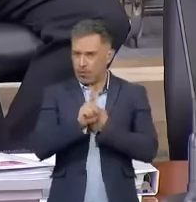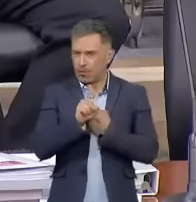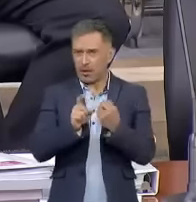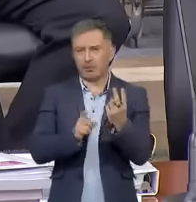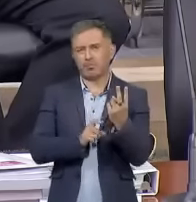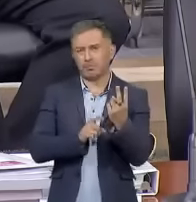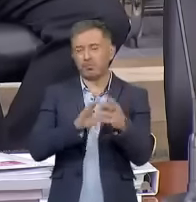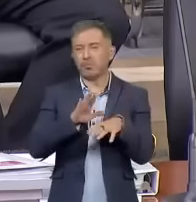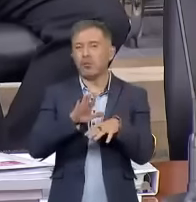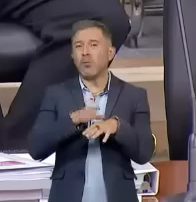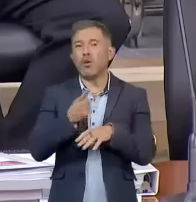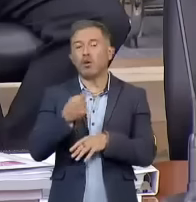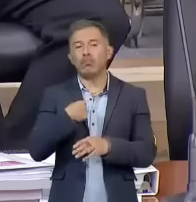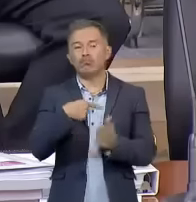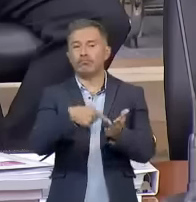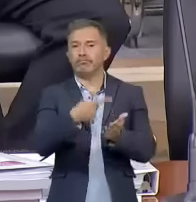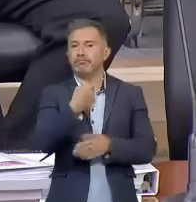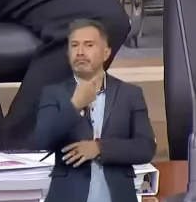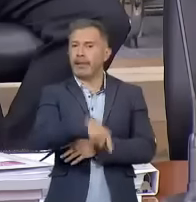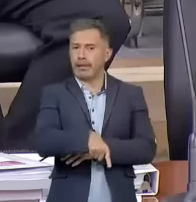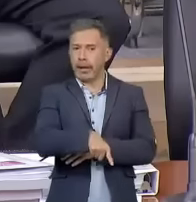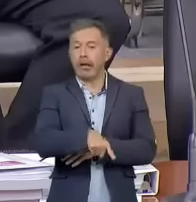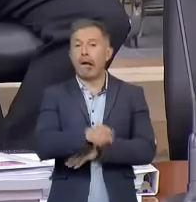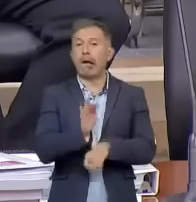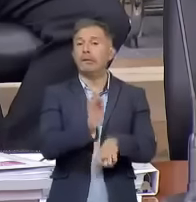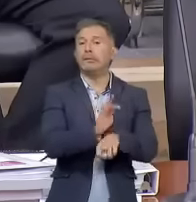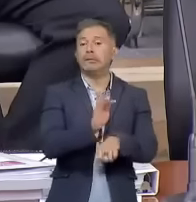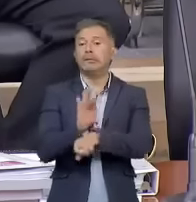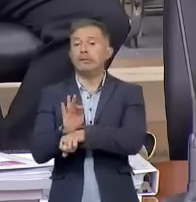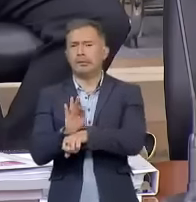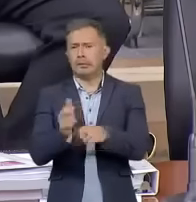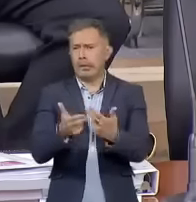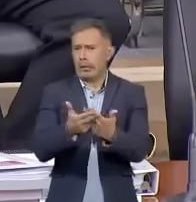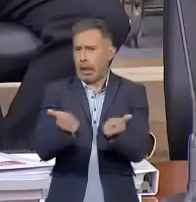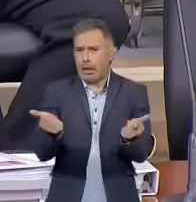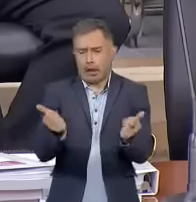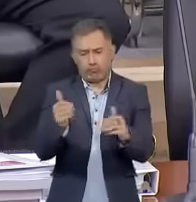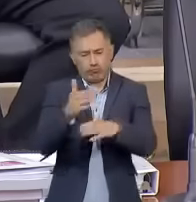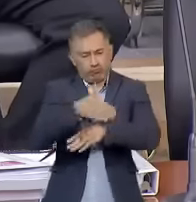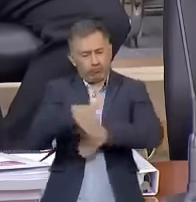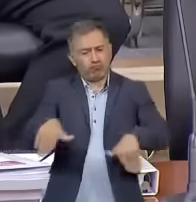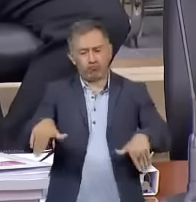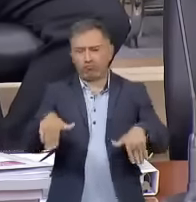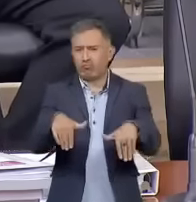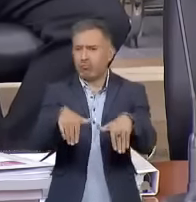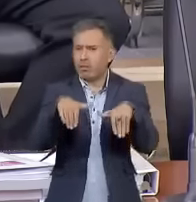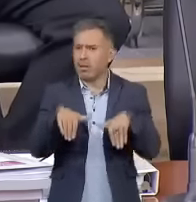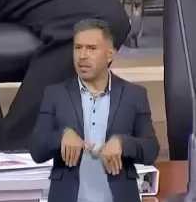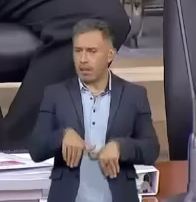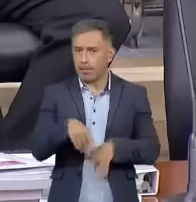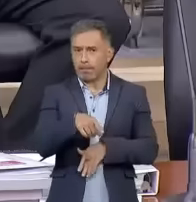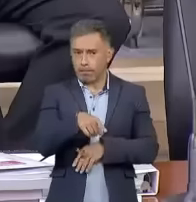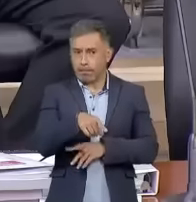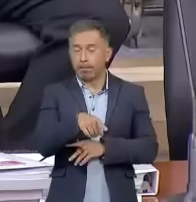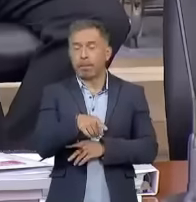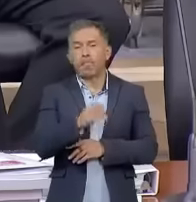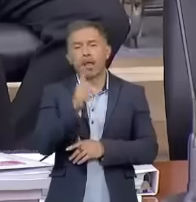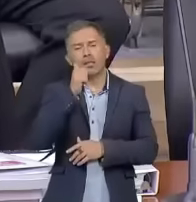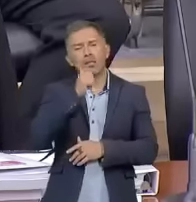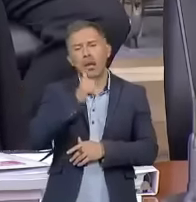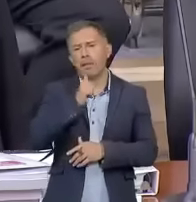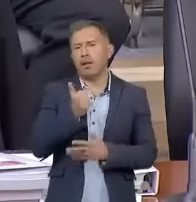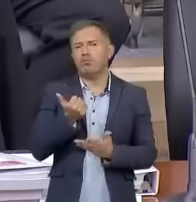exigencia de imparcialidad siempre hay que reconocer existe un elemento